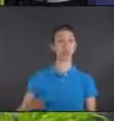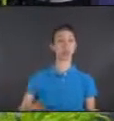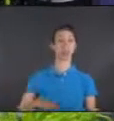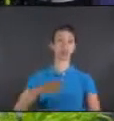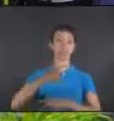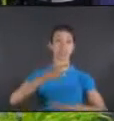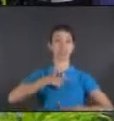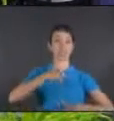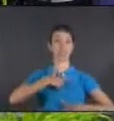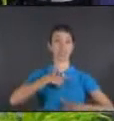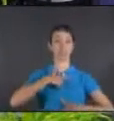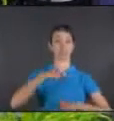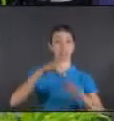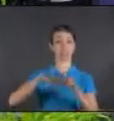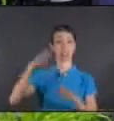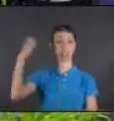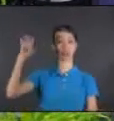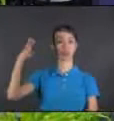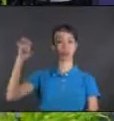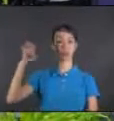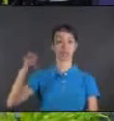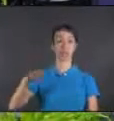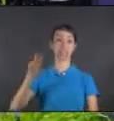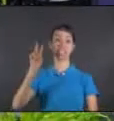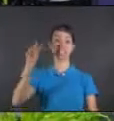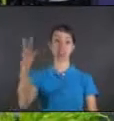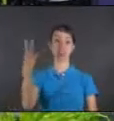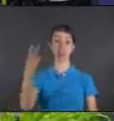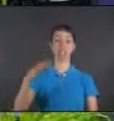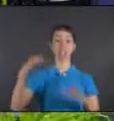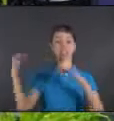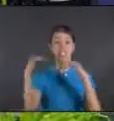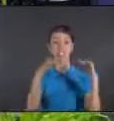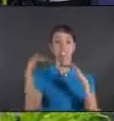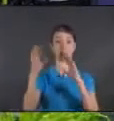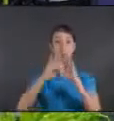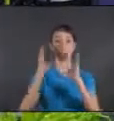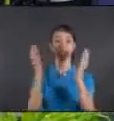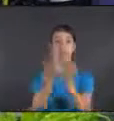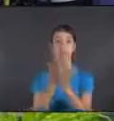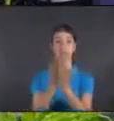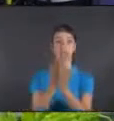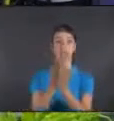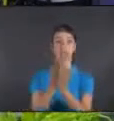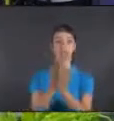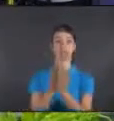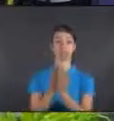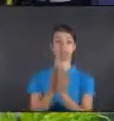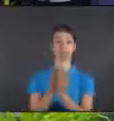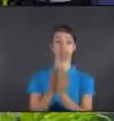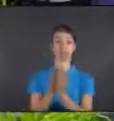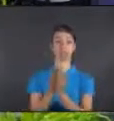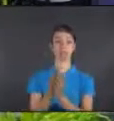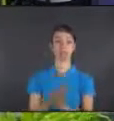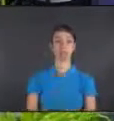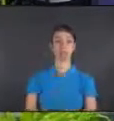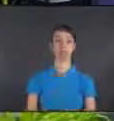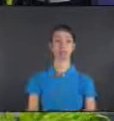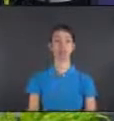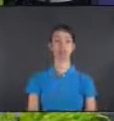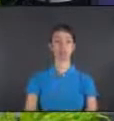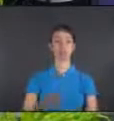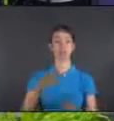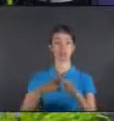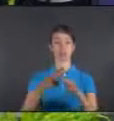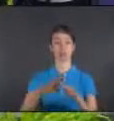Hermano Sergio, dirá alguien ahí, pero usted solo dijo de los de segundo año. Yo me quedé en el primero. Se lo estaba poniendo